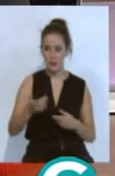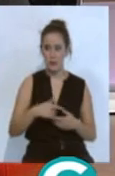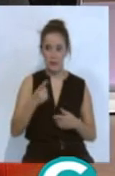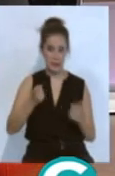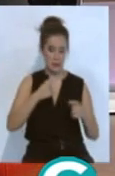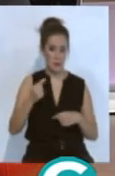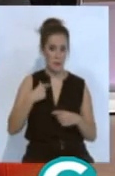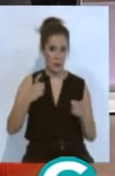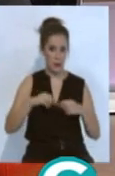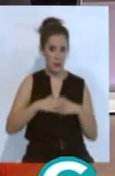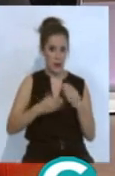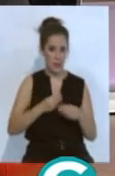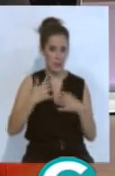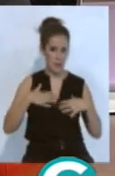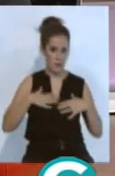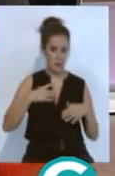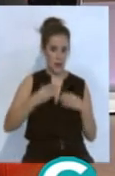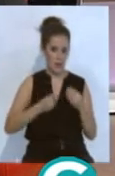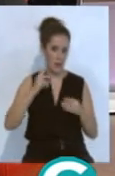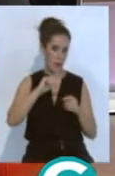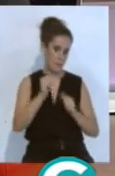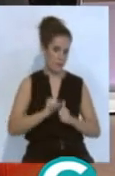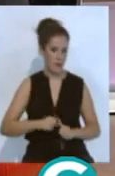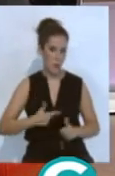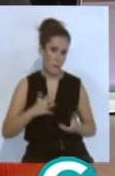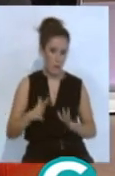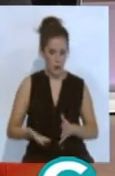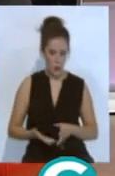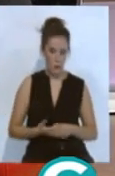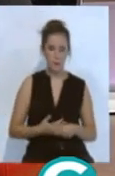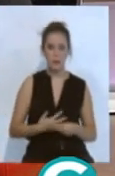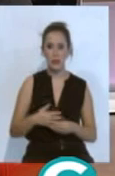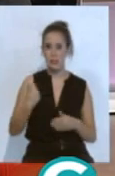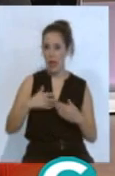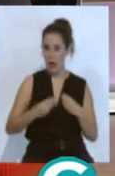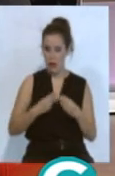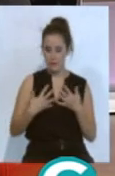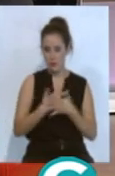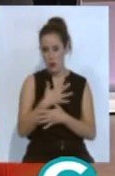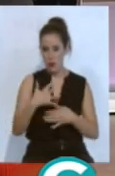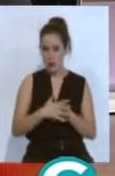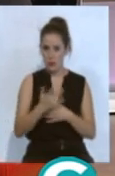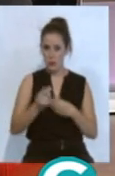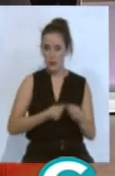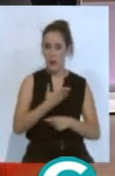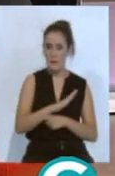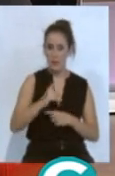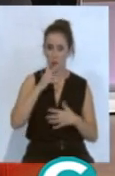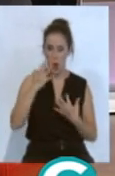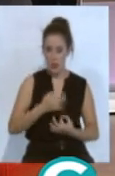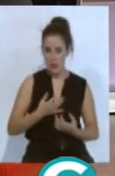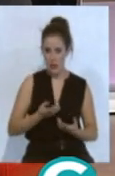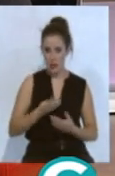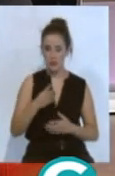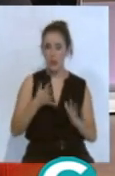hemos quedado para cerrar el disfraz y ya hacer el prototipo, ya va a funcionar y entonces vamos a llevar una presentación original